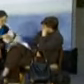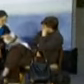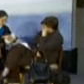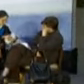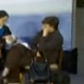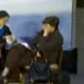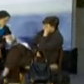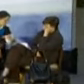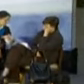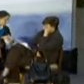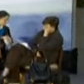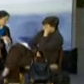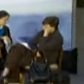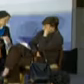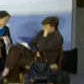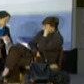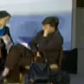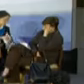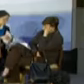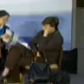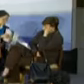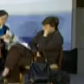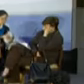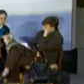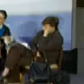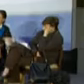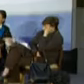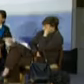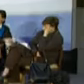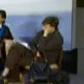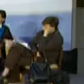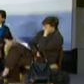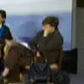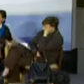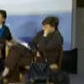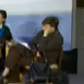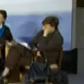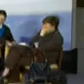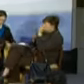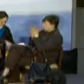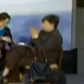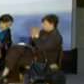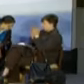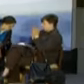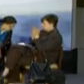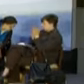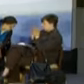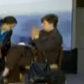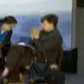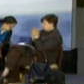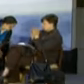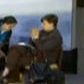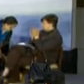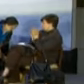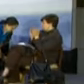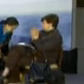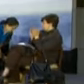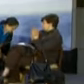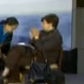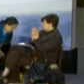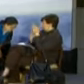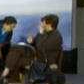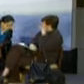compañera amiga, diputada federal, a la licenciada Marta Beatriz Córdoba Bernal, que también está con nosotros. Gracias, diputada, por acompañarnos.